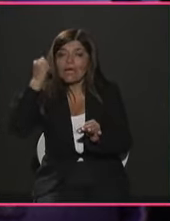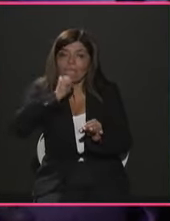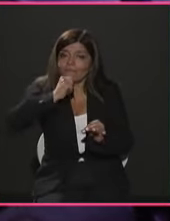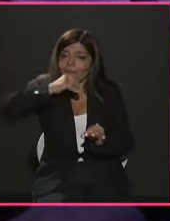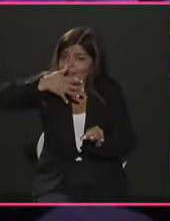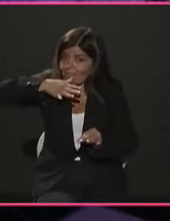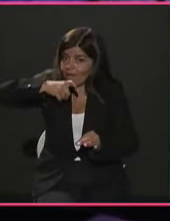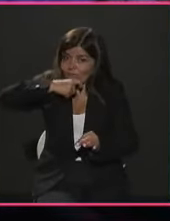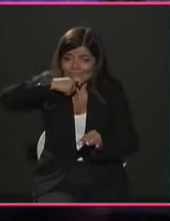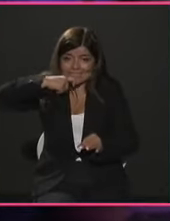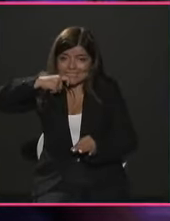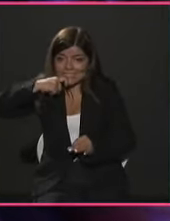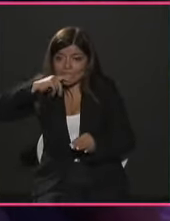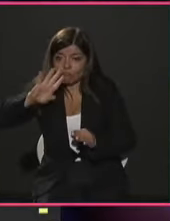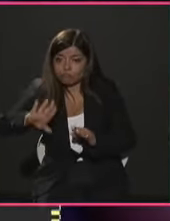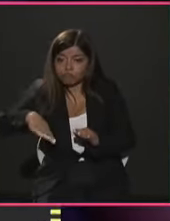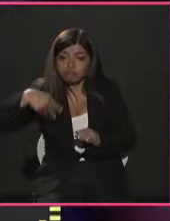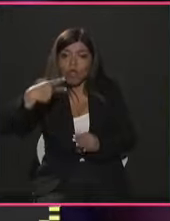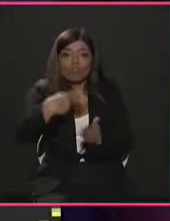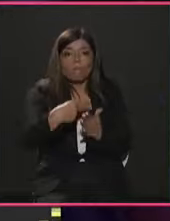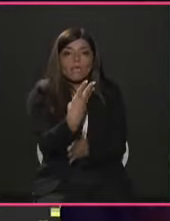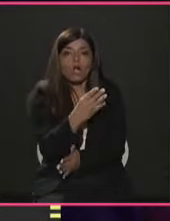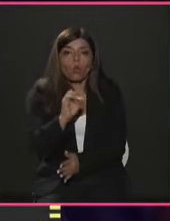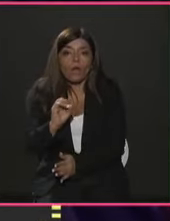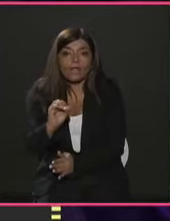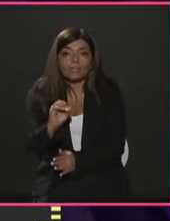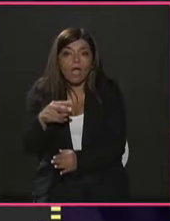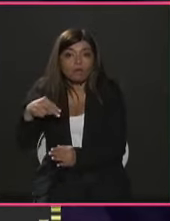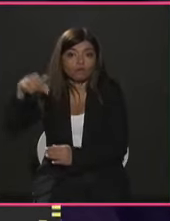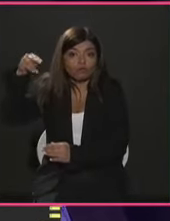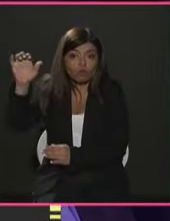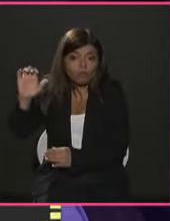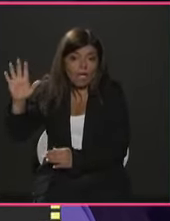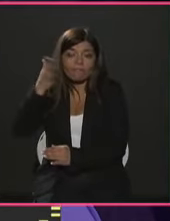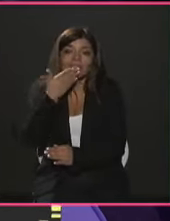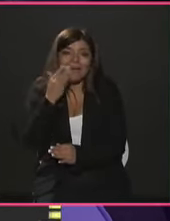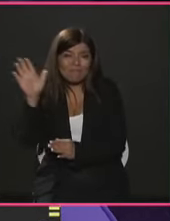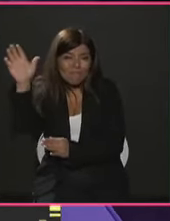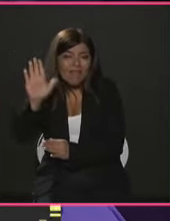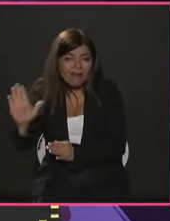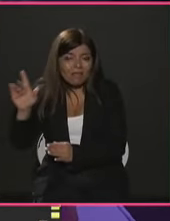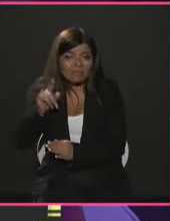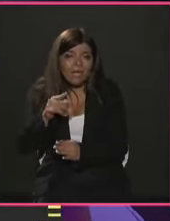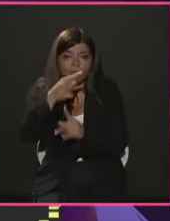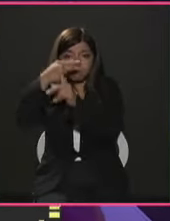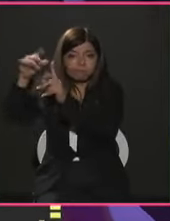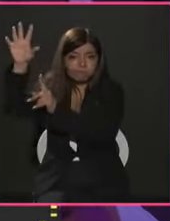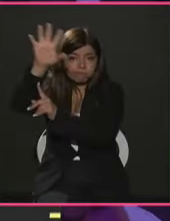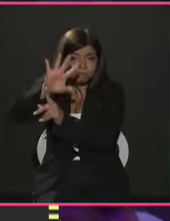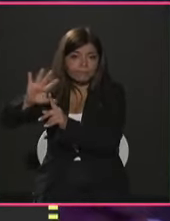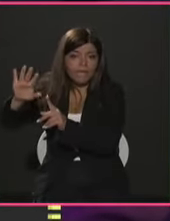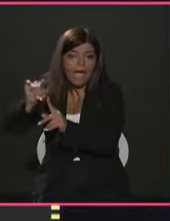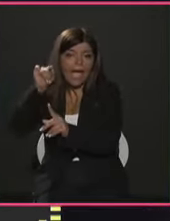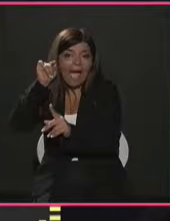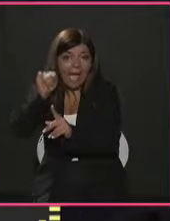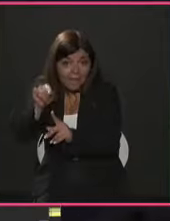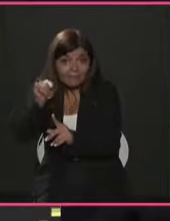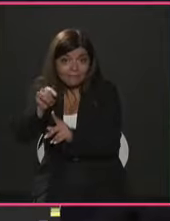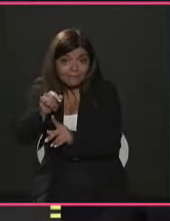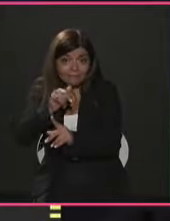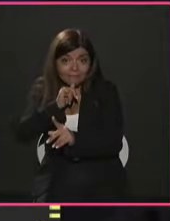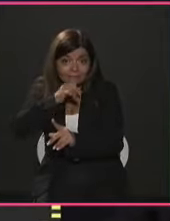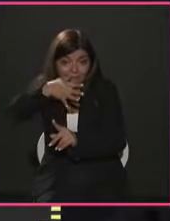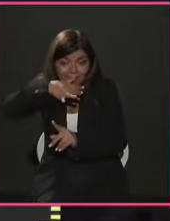hídrica hacia el 2040 inclu viendo el norte de África como ya habos mencionado y el medio oriente también como